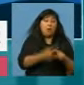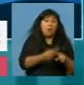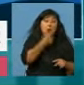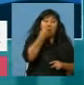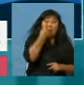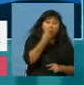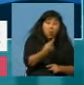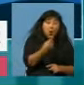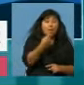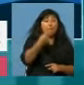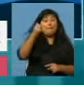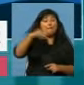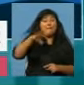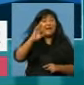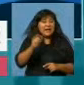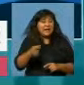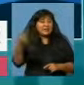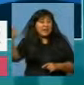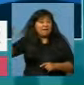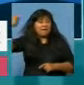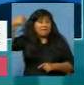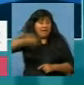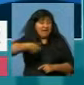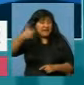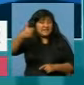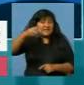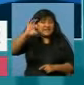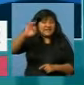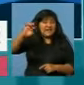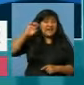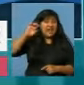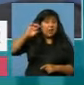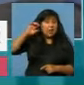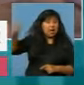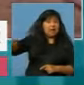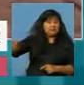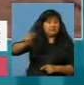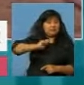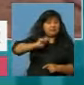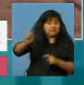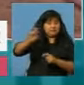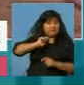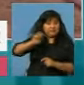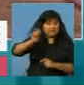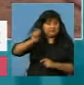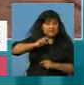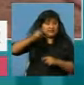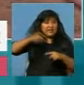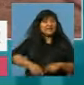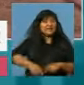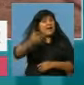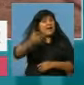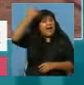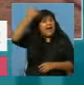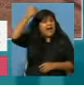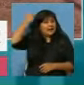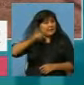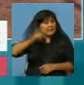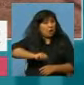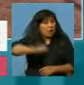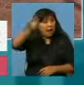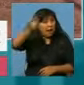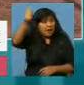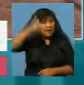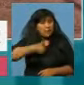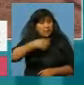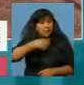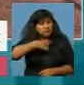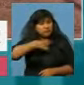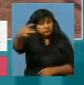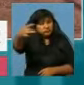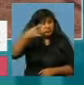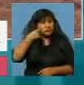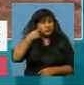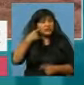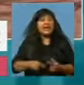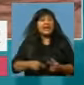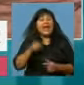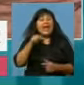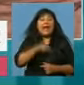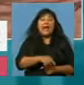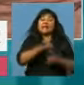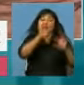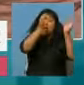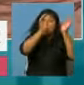en una licitación que fue la primera licitación que ganamos en un proyecto el único del país que